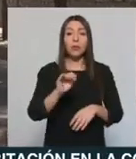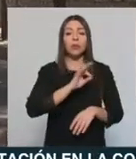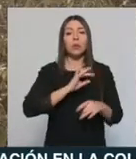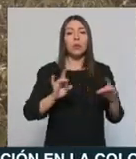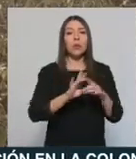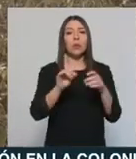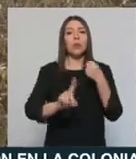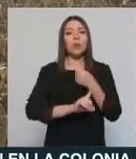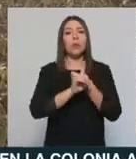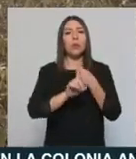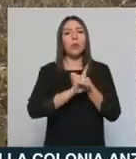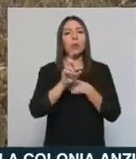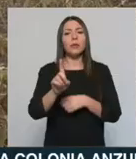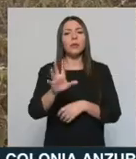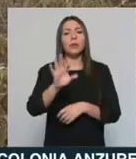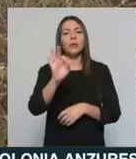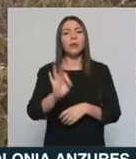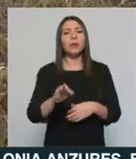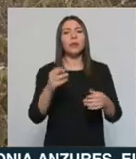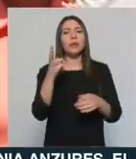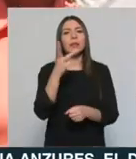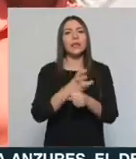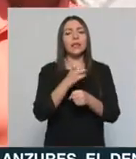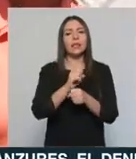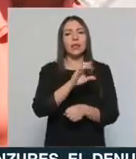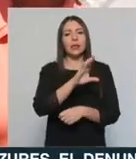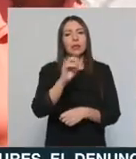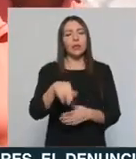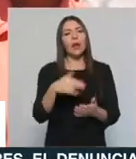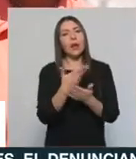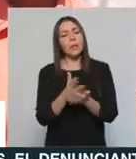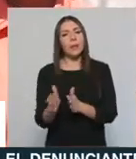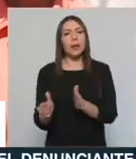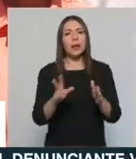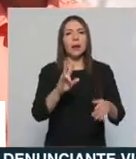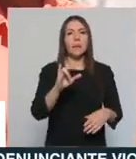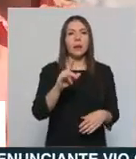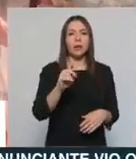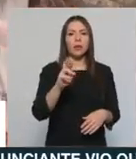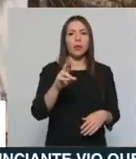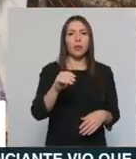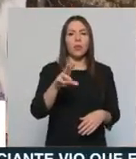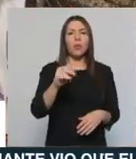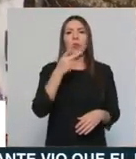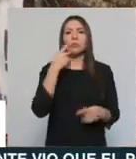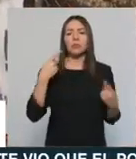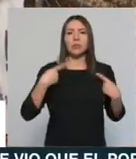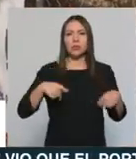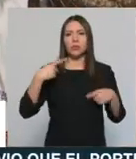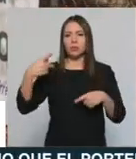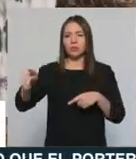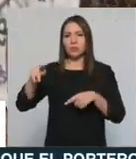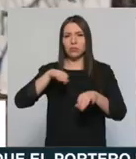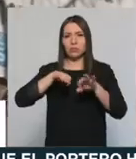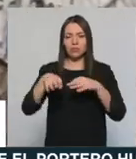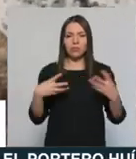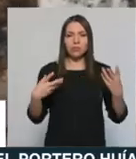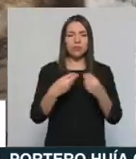sección. Finalmente, Víctor Hugo Romo anunció que a partir de hoy, personal a su cargo realizará un censo para detectar quiénes se han